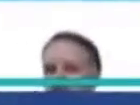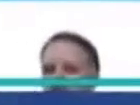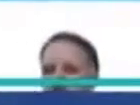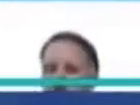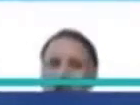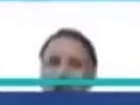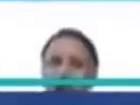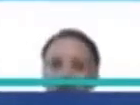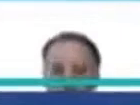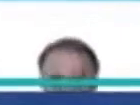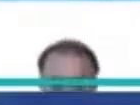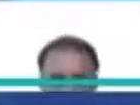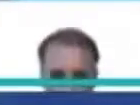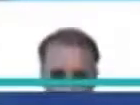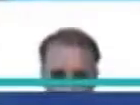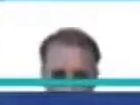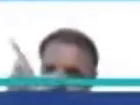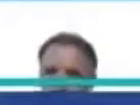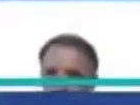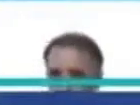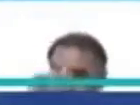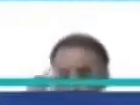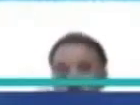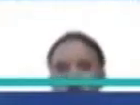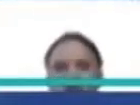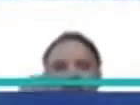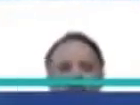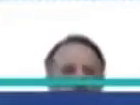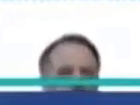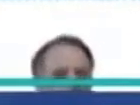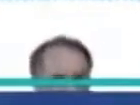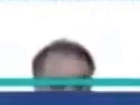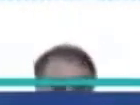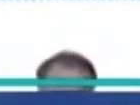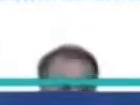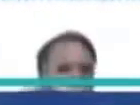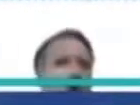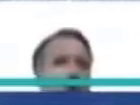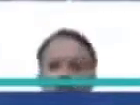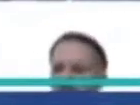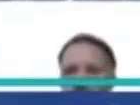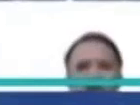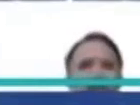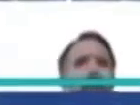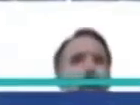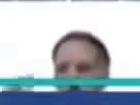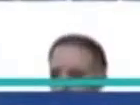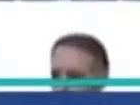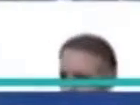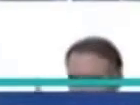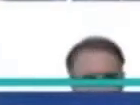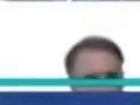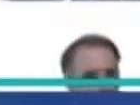Pero un gobierno de unidad nacional construido sobre la base de convocar a los mejores, sin